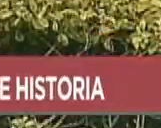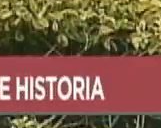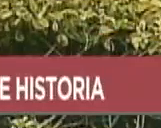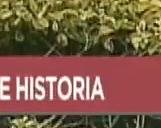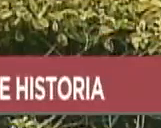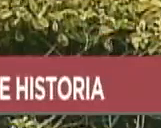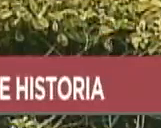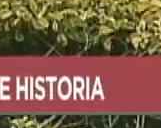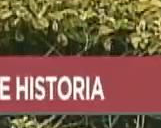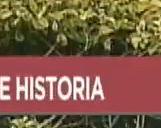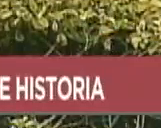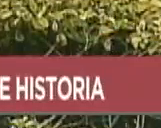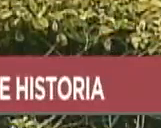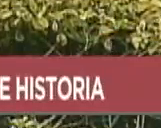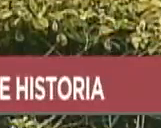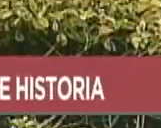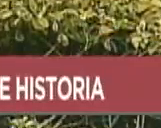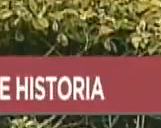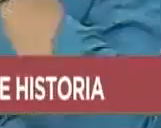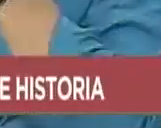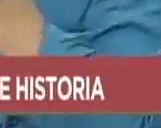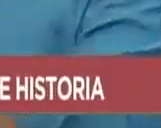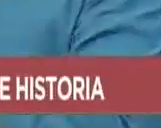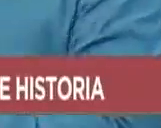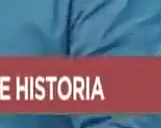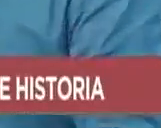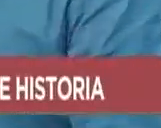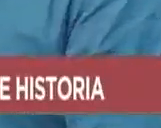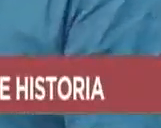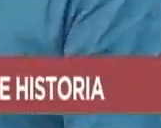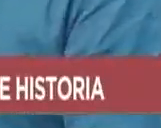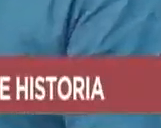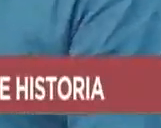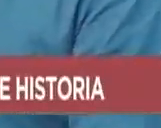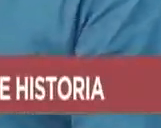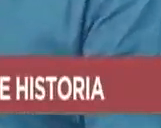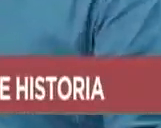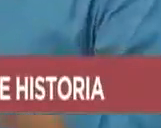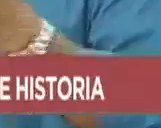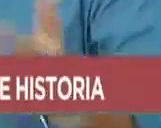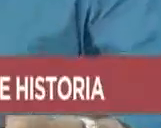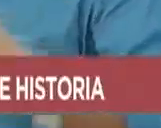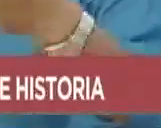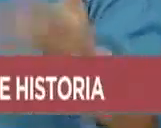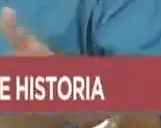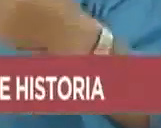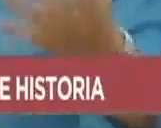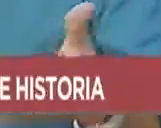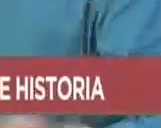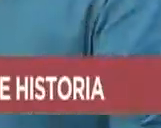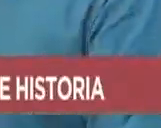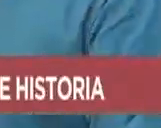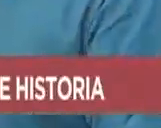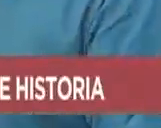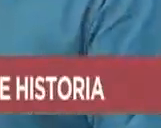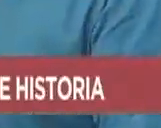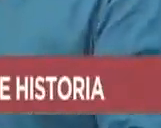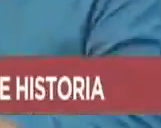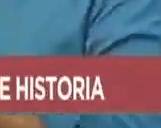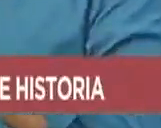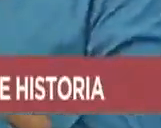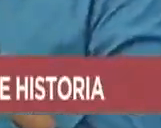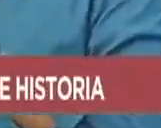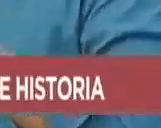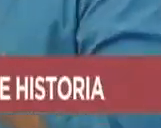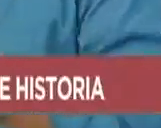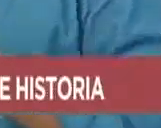camino verdaderamente independiente para el futuro que es lo que importa uno habla de eventos históricos que ocurrieron hace 100 200 o 300 años y